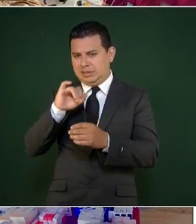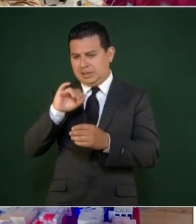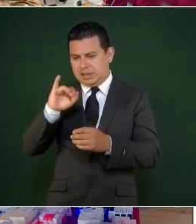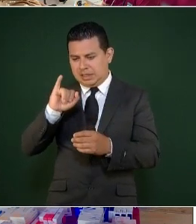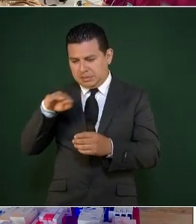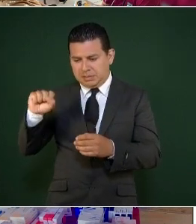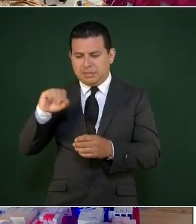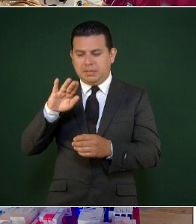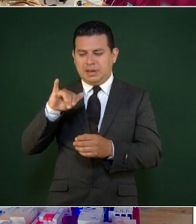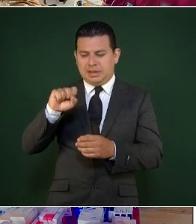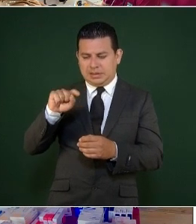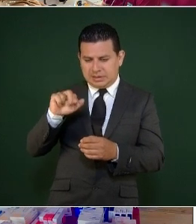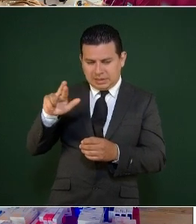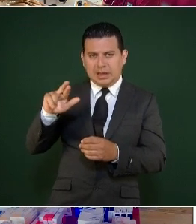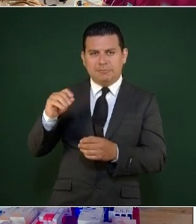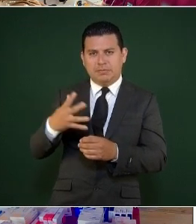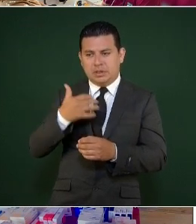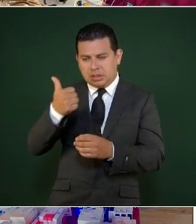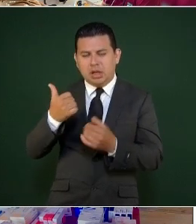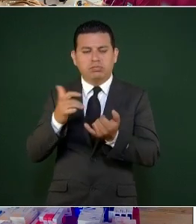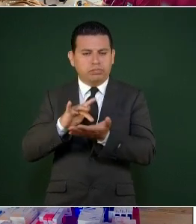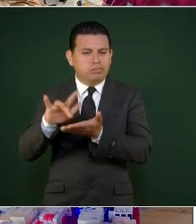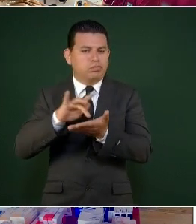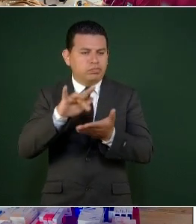Bienestar y el DIF.